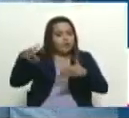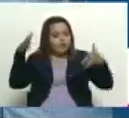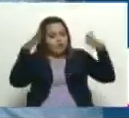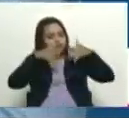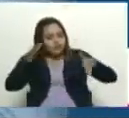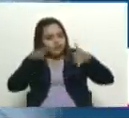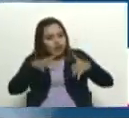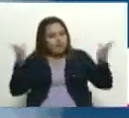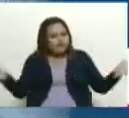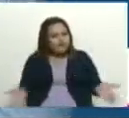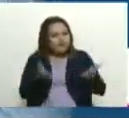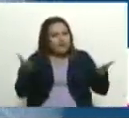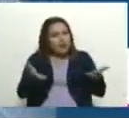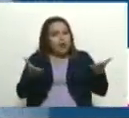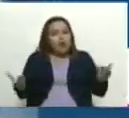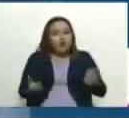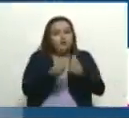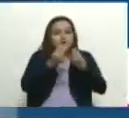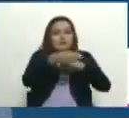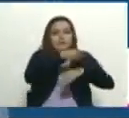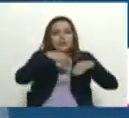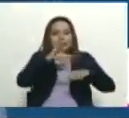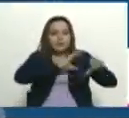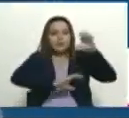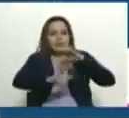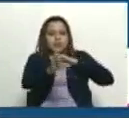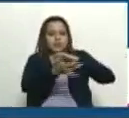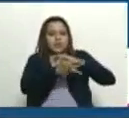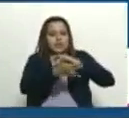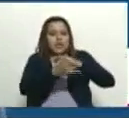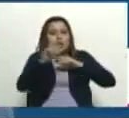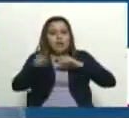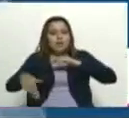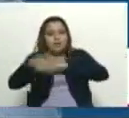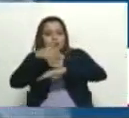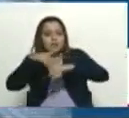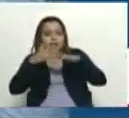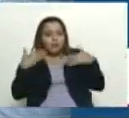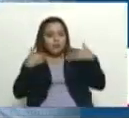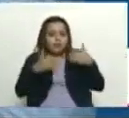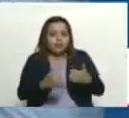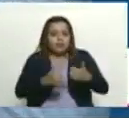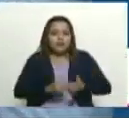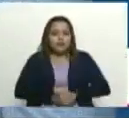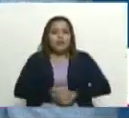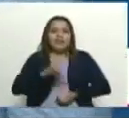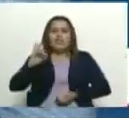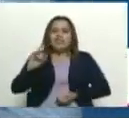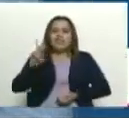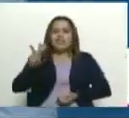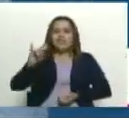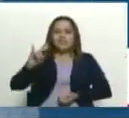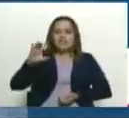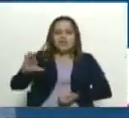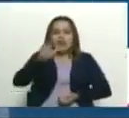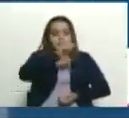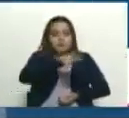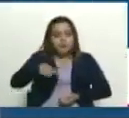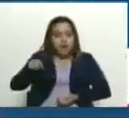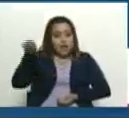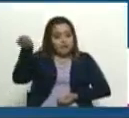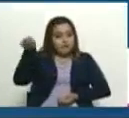su estímulo, entre el Ministerio de Ciencia y Tecnología, el Ministerio del Poder Popular para la Salud, el IBIT, el personal que